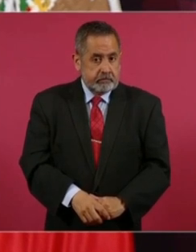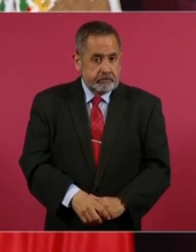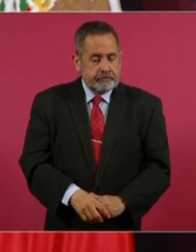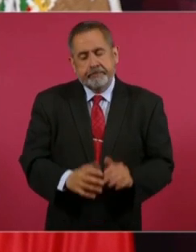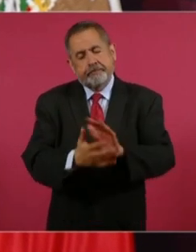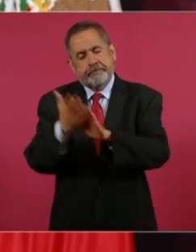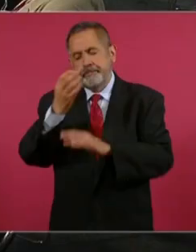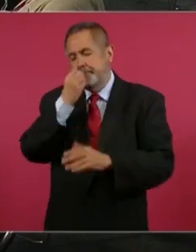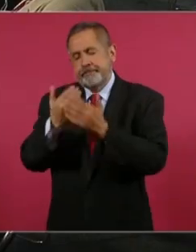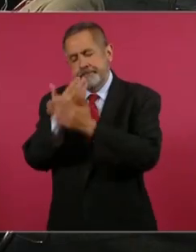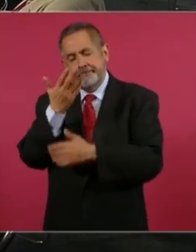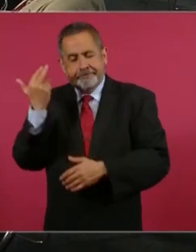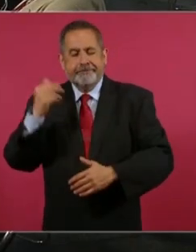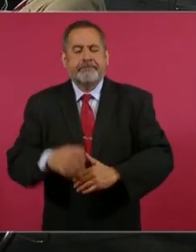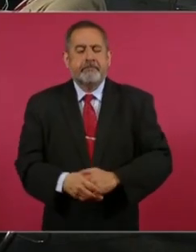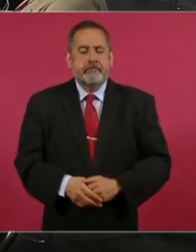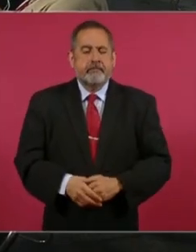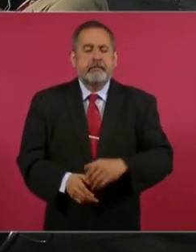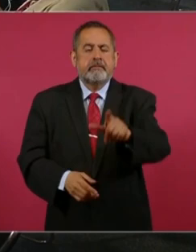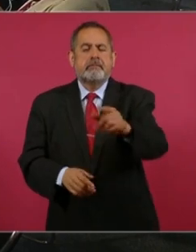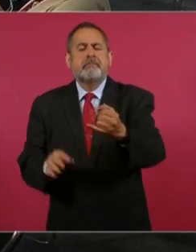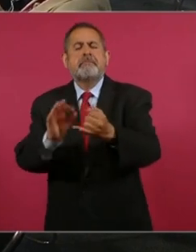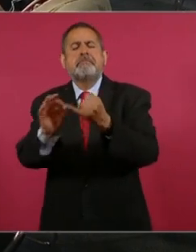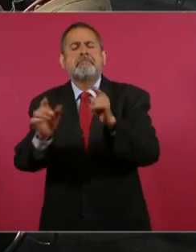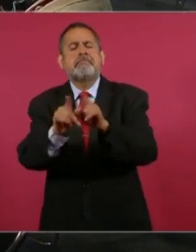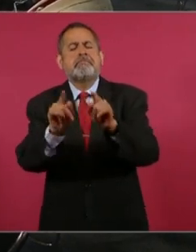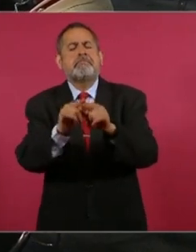Vámonos a desayunar. Presidente, nada más